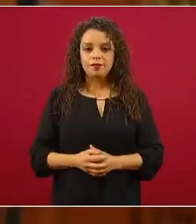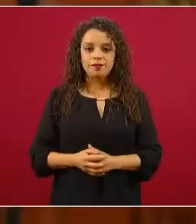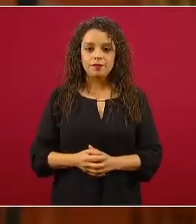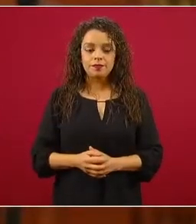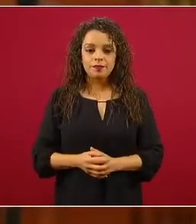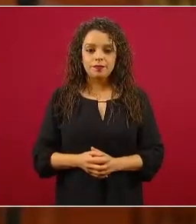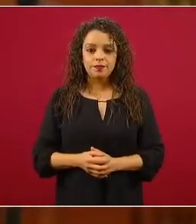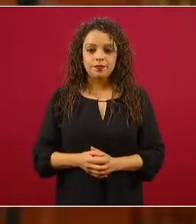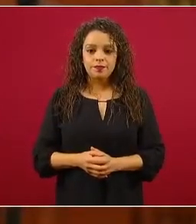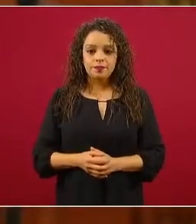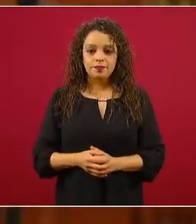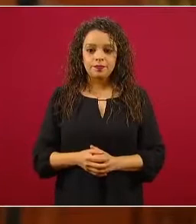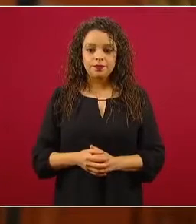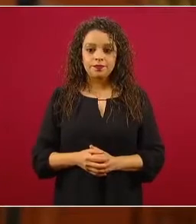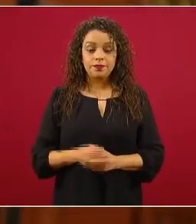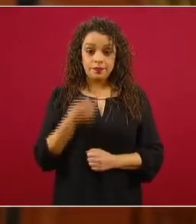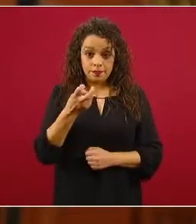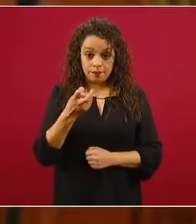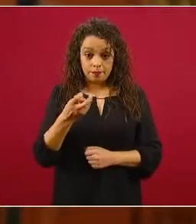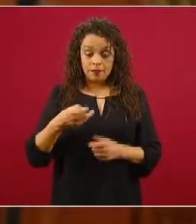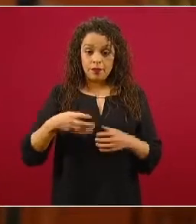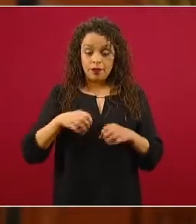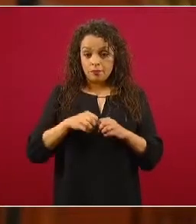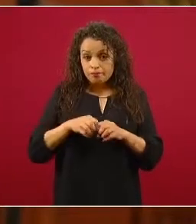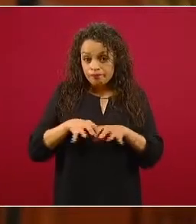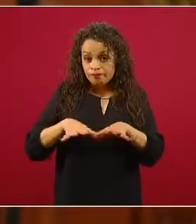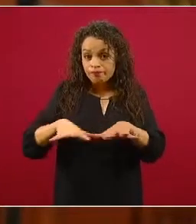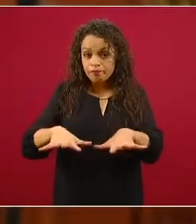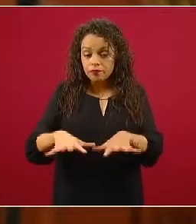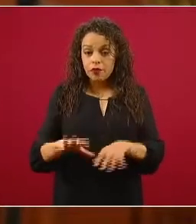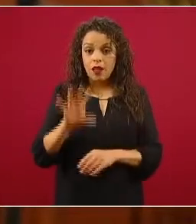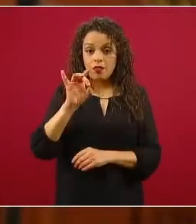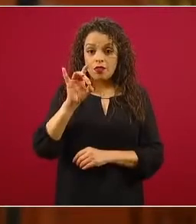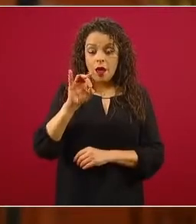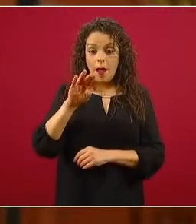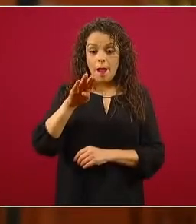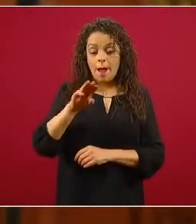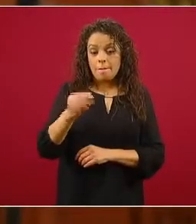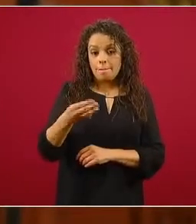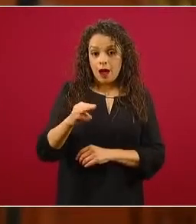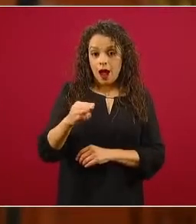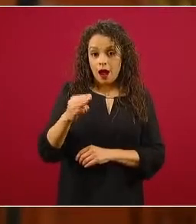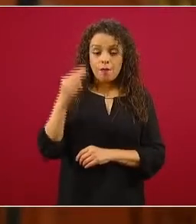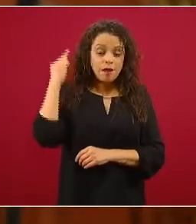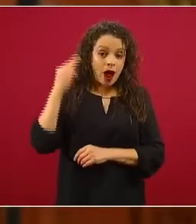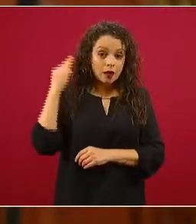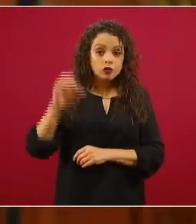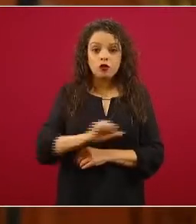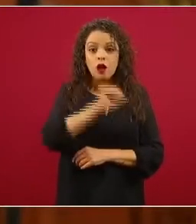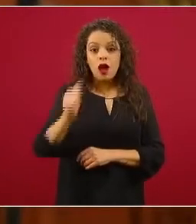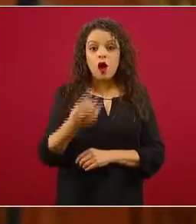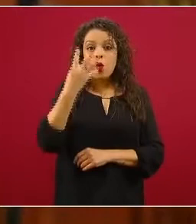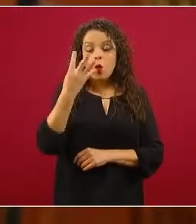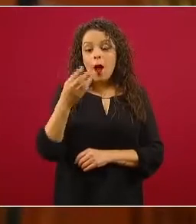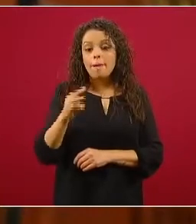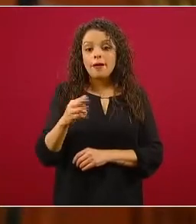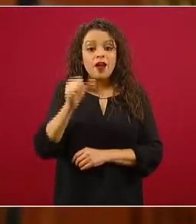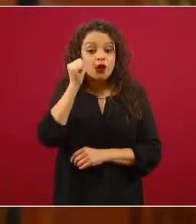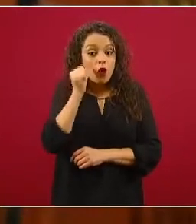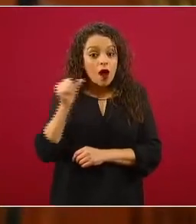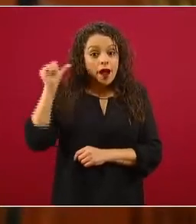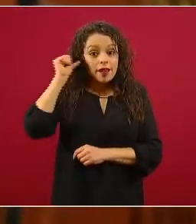Esto se ha distribuido en el periodo del 30 de marzo al 4 de mayo, hasta el día de ayer, y se han